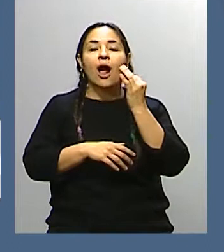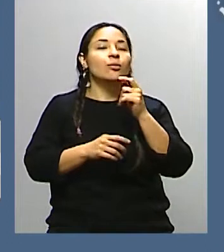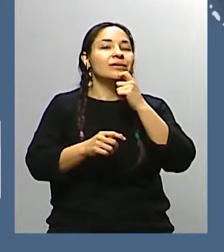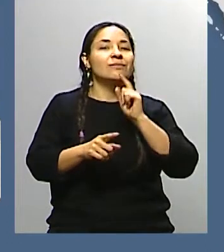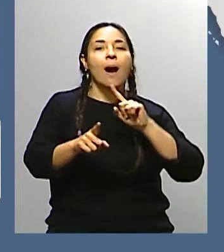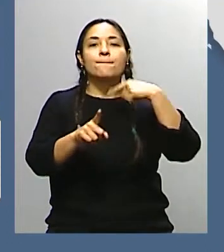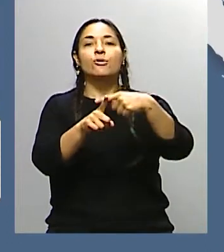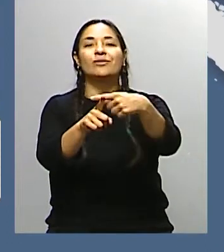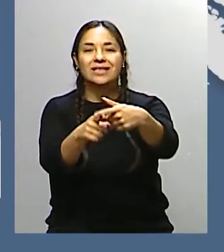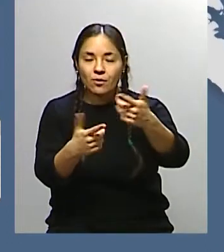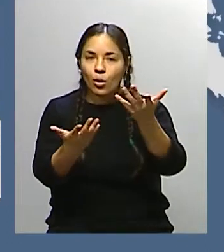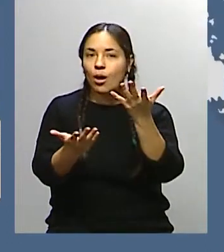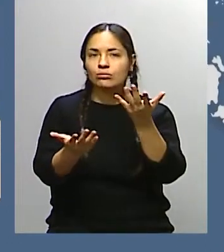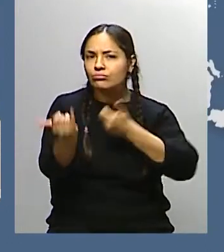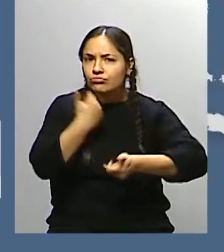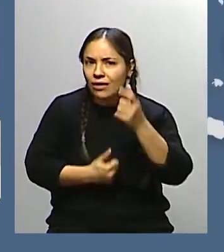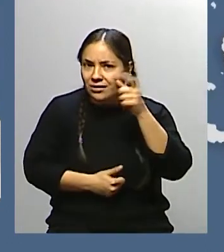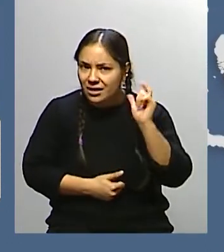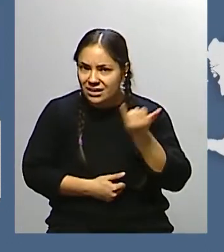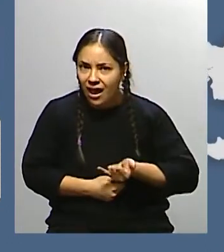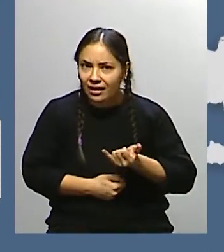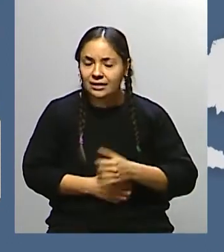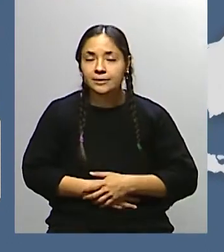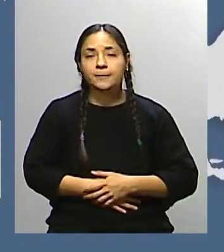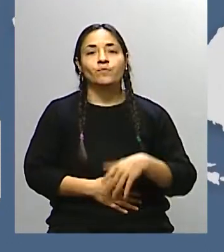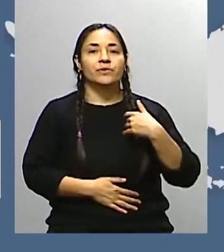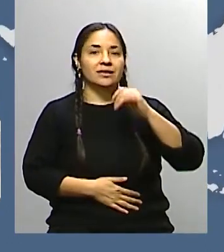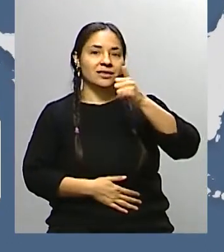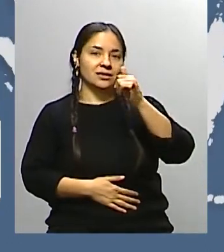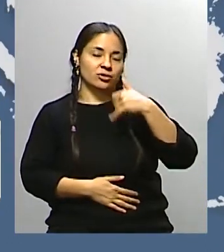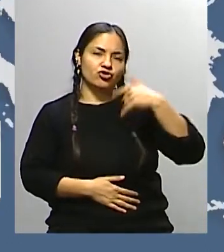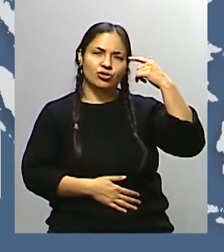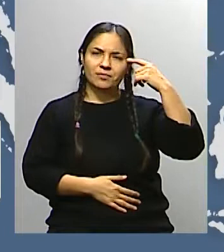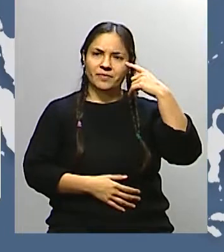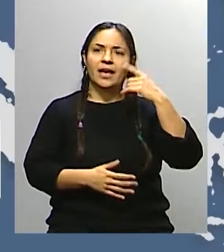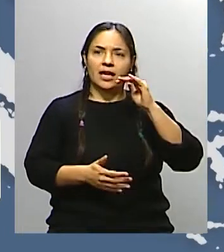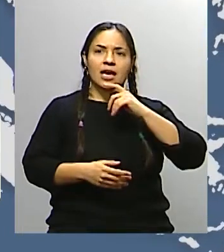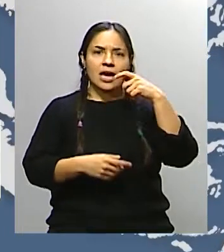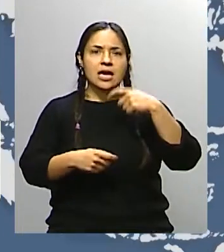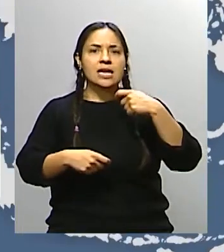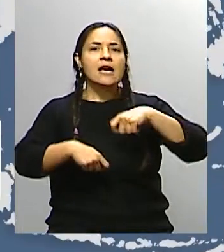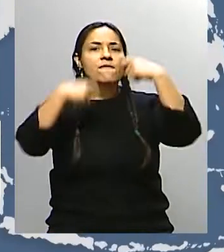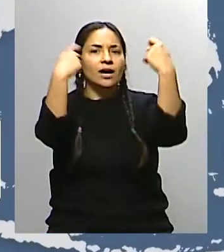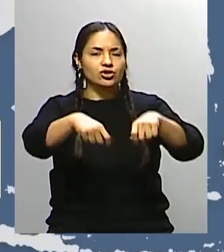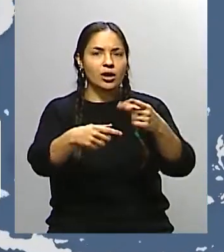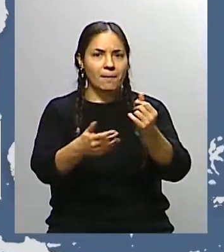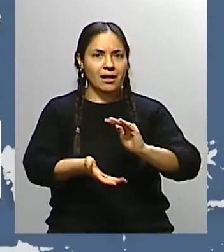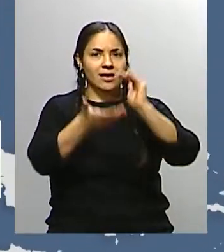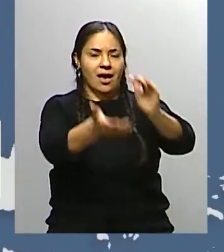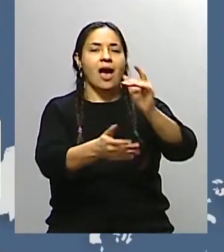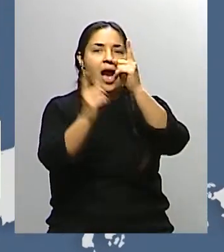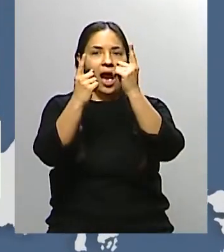positivo? Sí, bueno, yo creo que se están haciendo inversiones de dinero para el tema ambiental, siguen